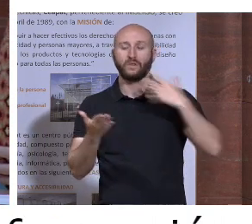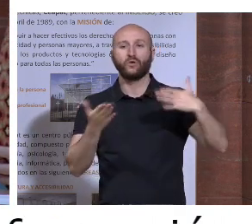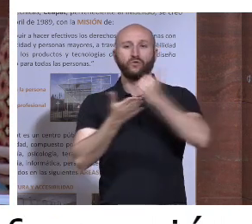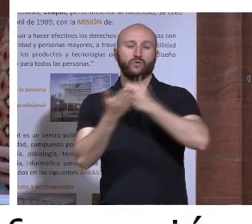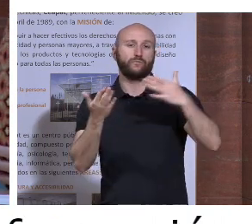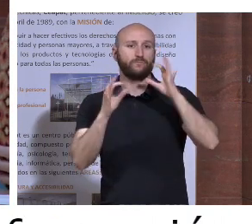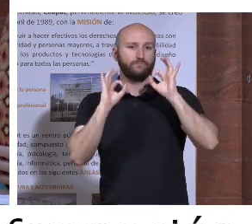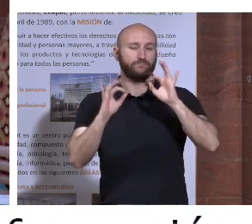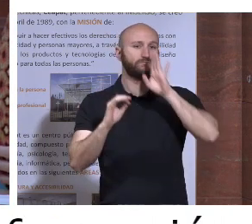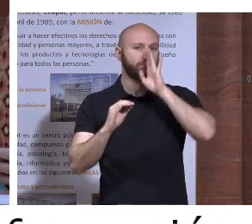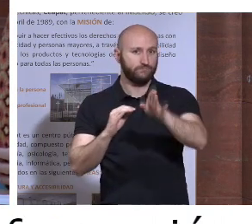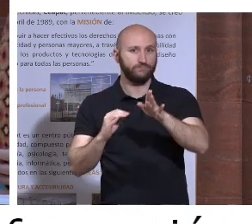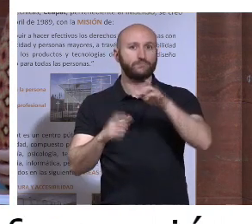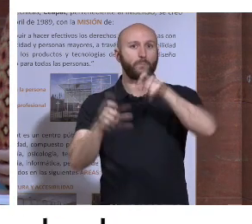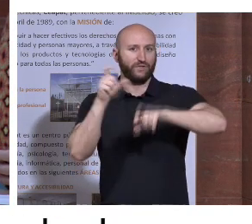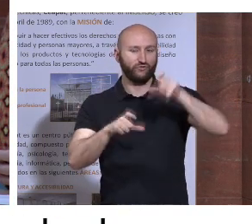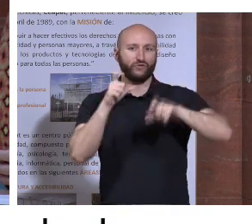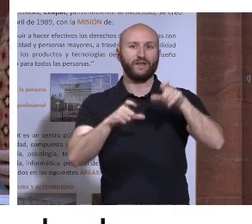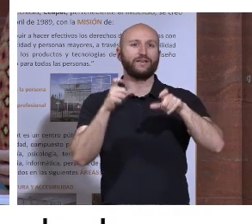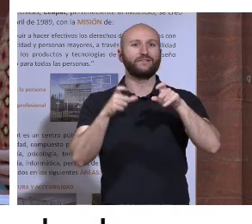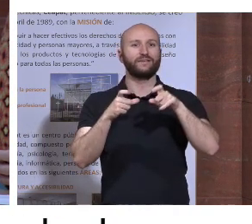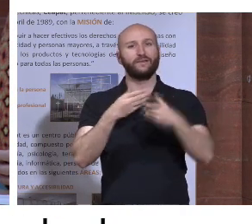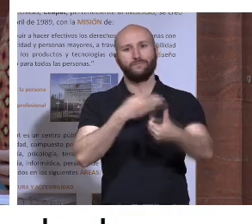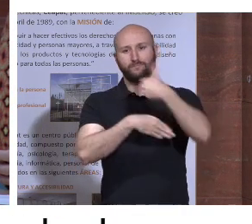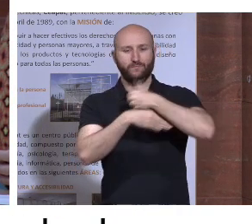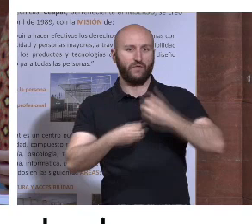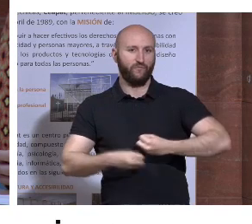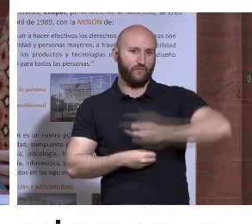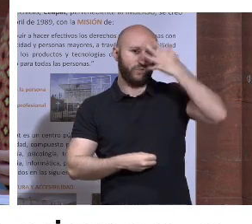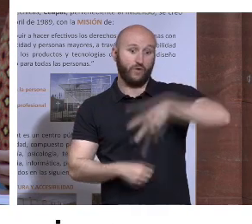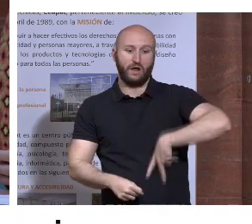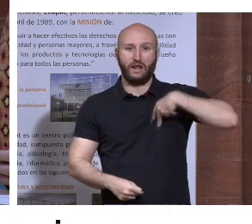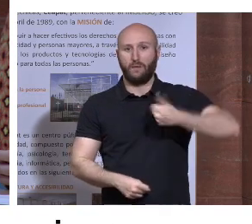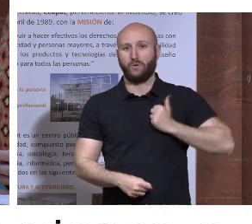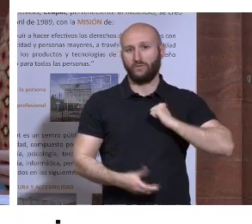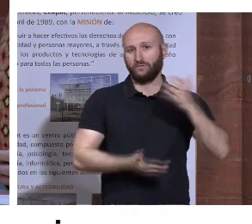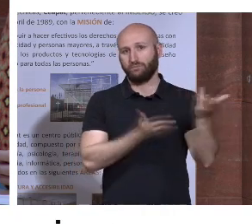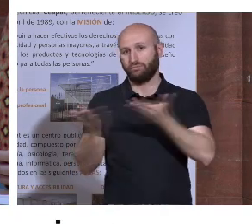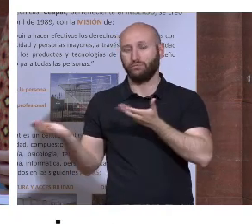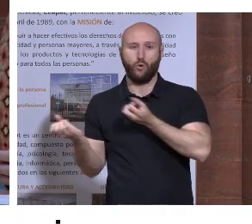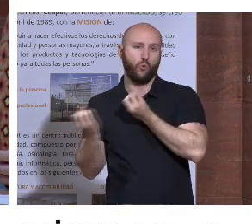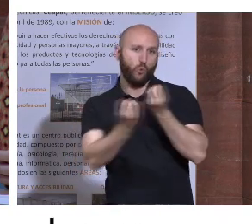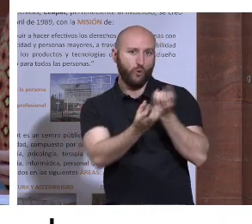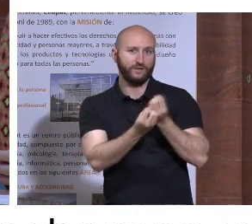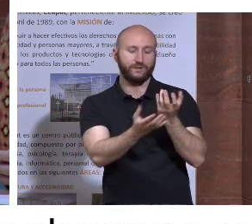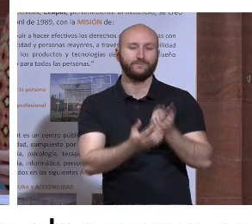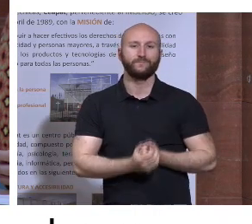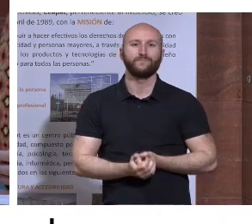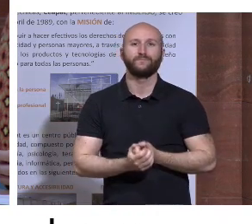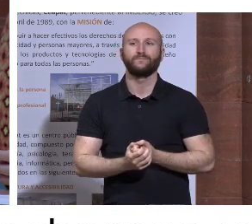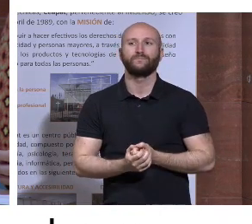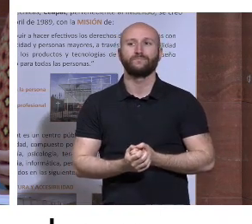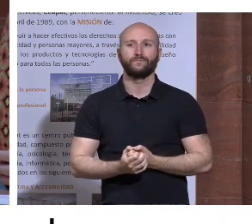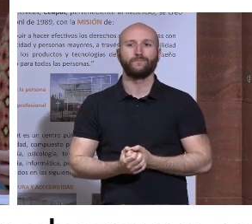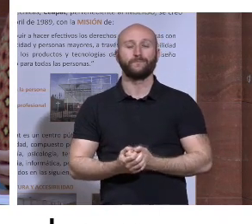directamente a las personas que vienen a ver la exposición general. Aprovechamos y le contamos un poco. Y también